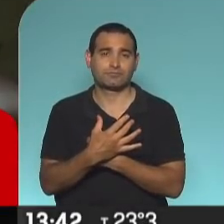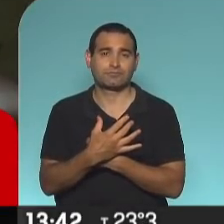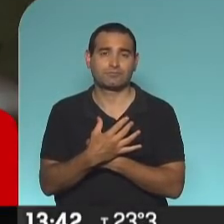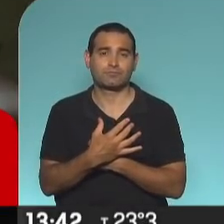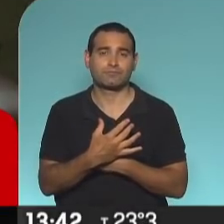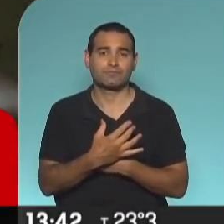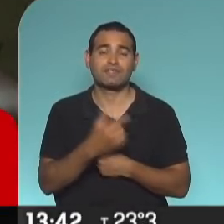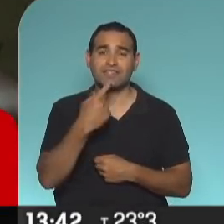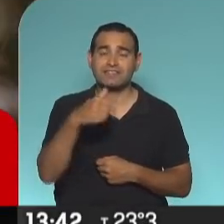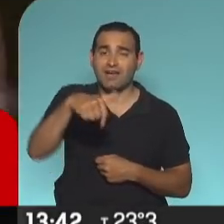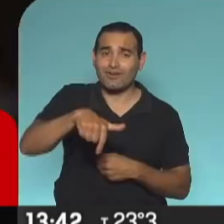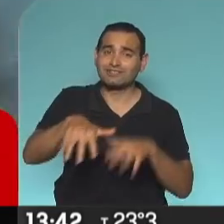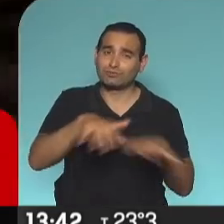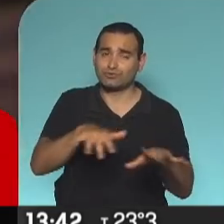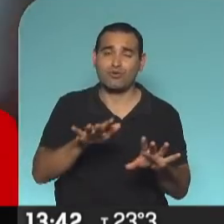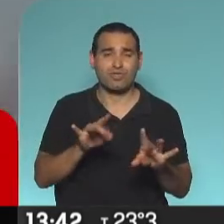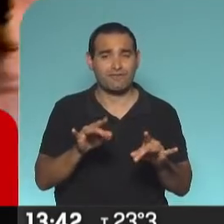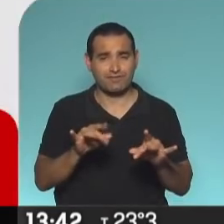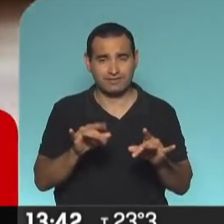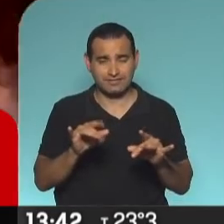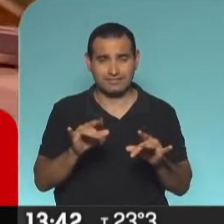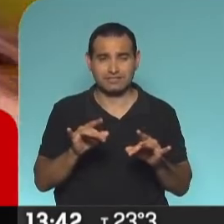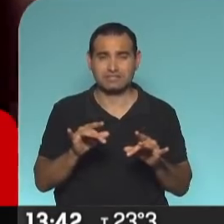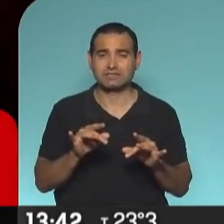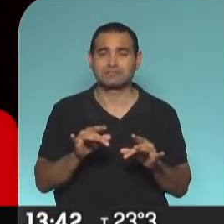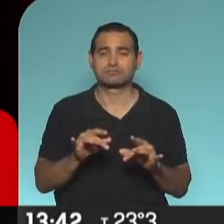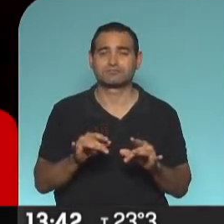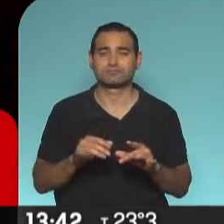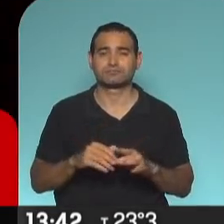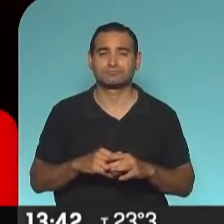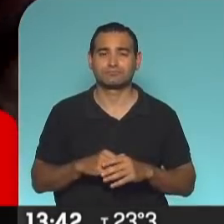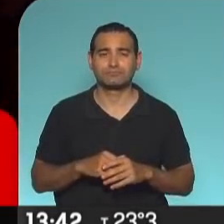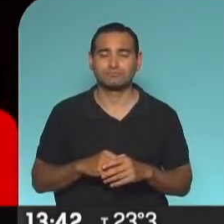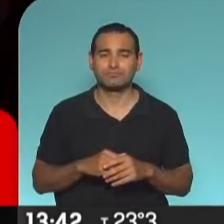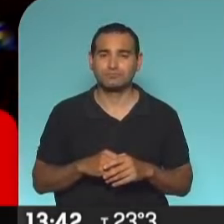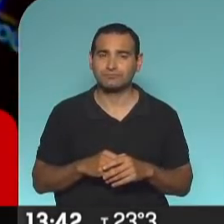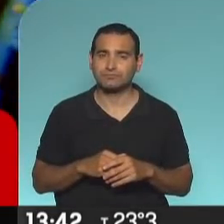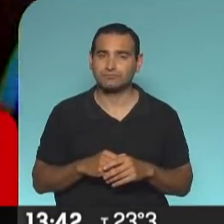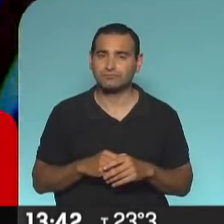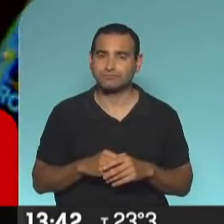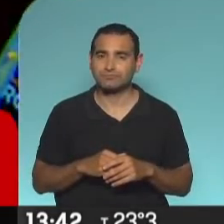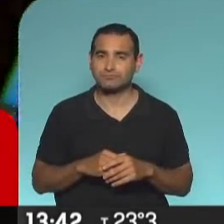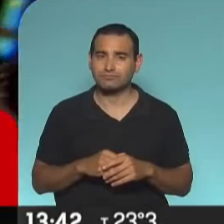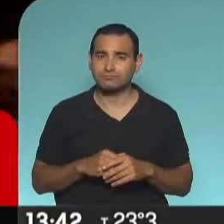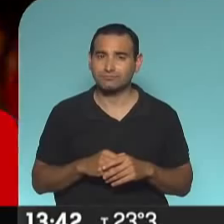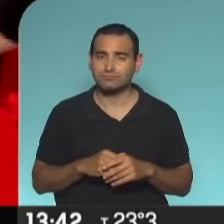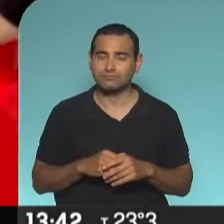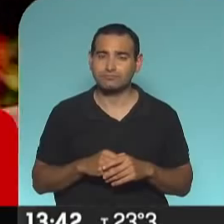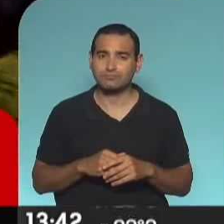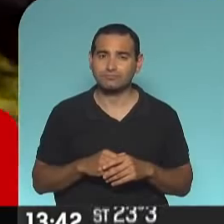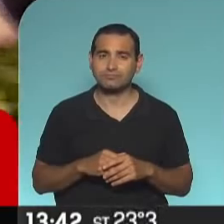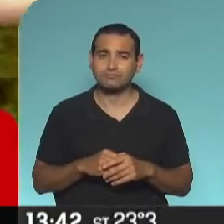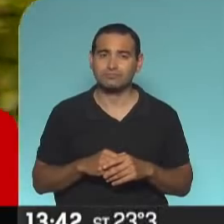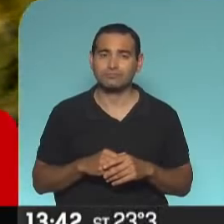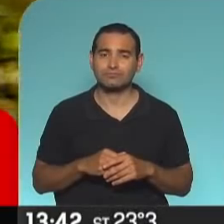está la situación muy complicada, muy complicada en el sentido que acá fue Maradona y